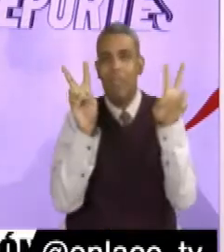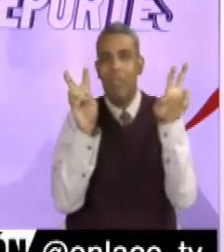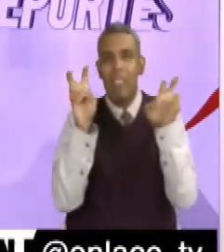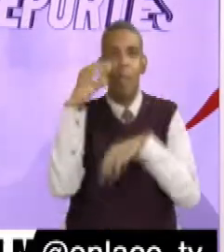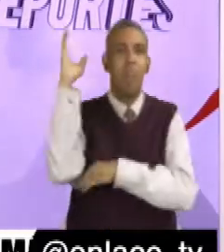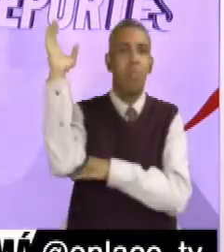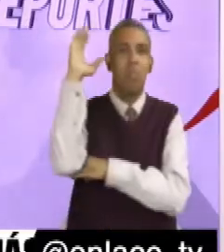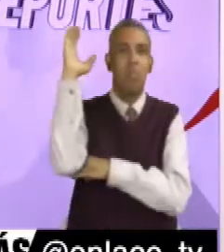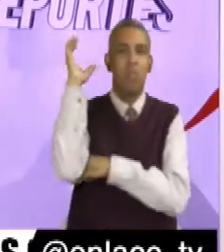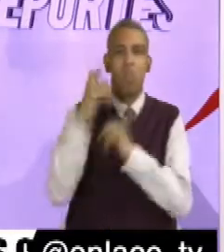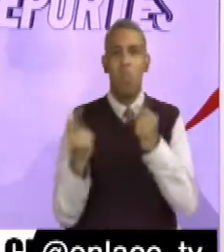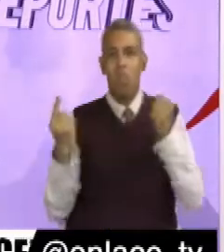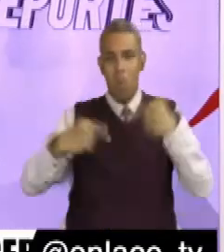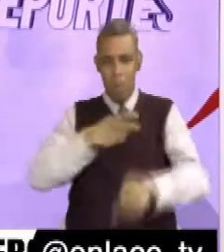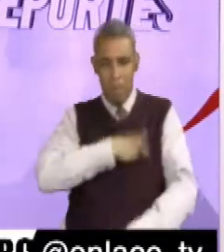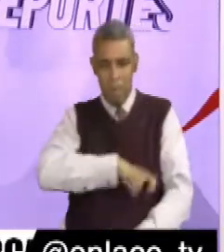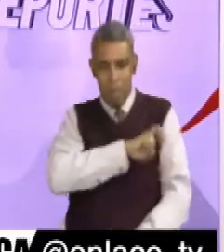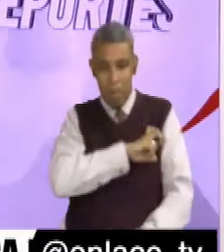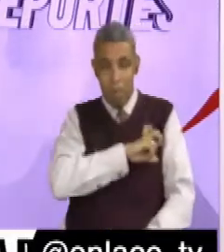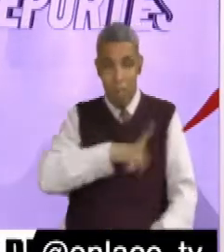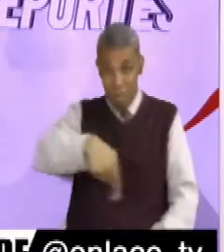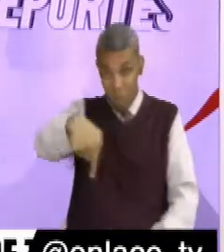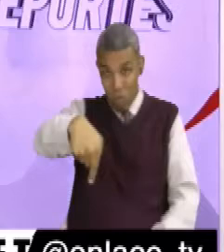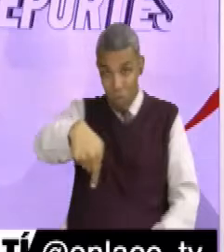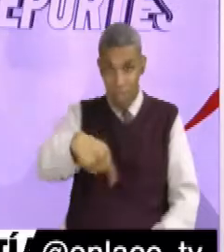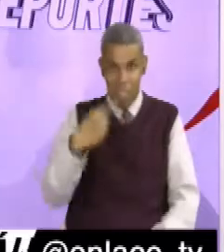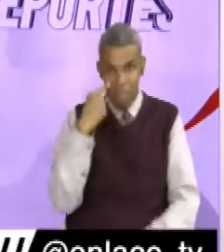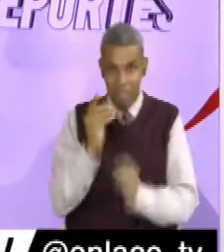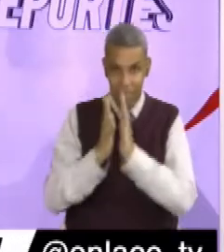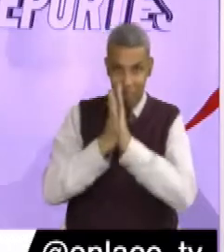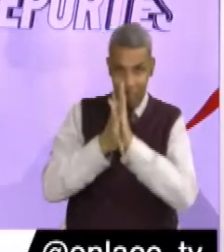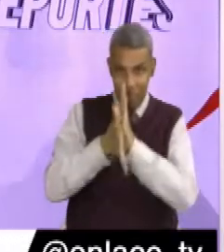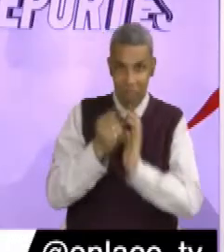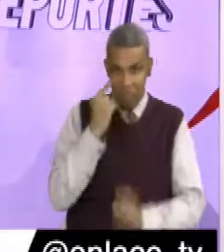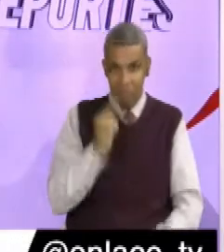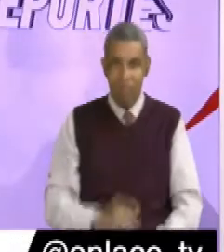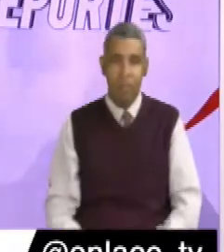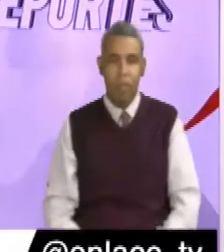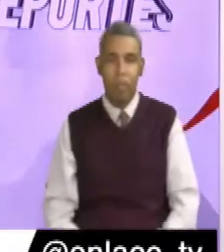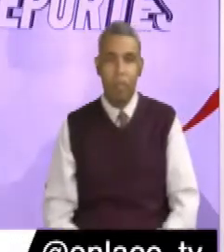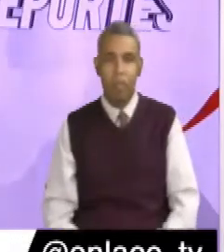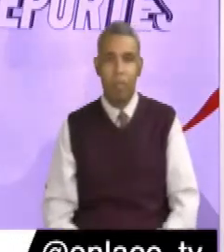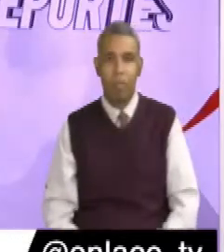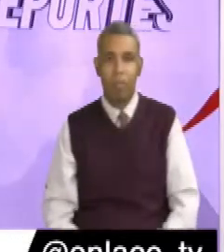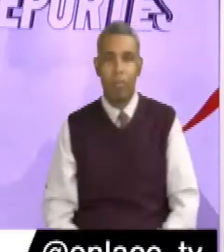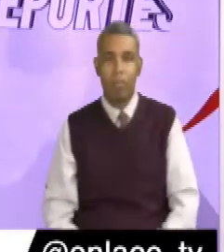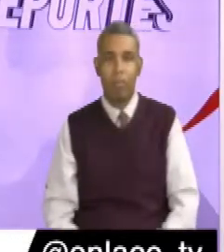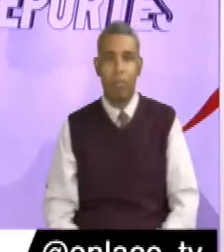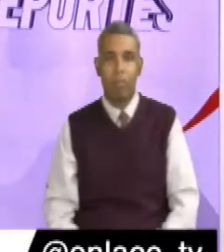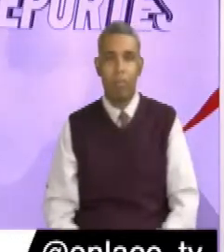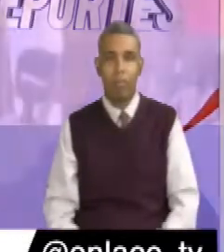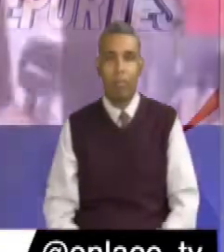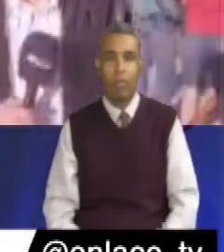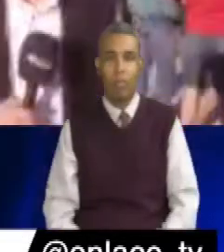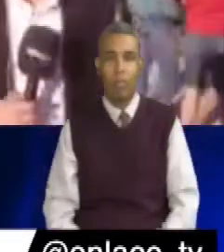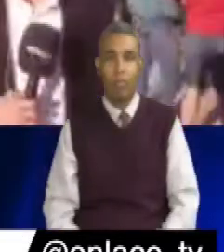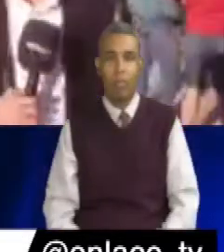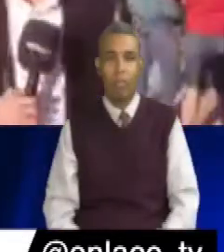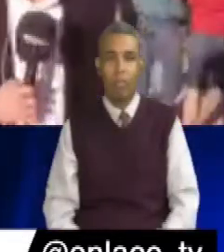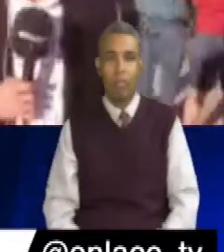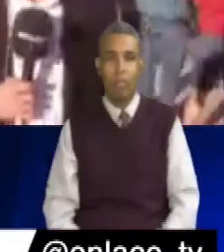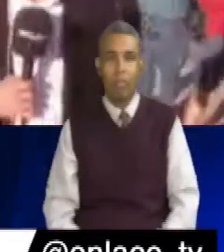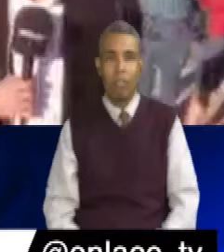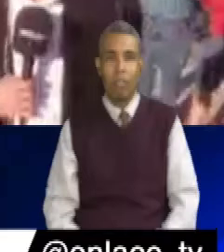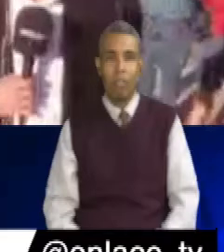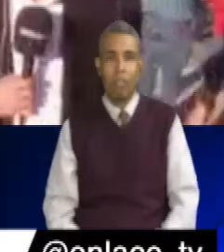cómo se encuentra la previa para el compromiso que disputará en horas de la tarde la Selección Colombia. Ariel, buenas tardes, adelante.